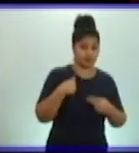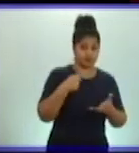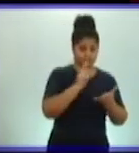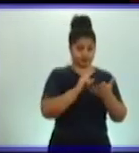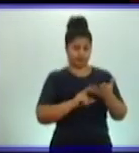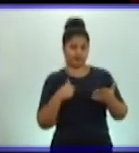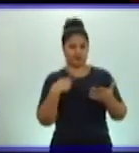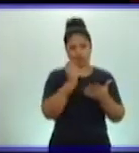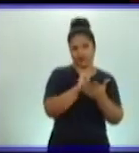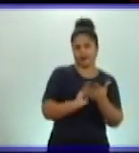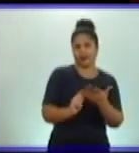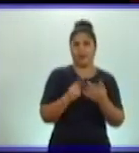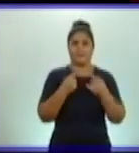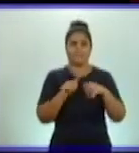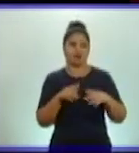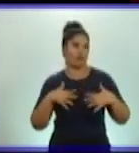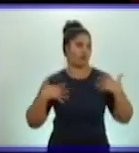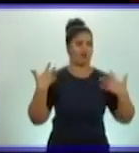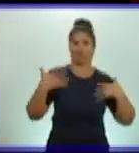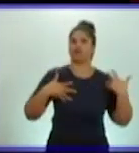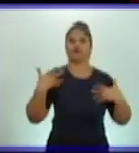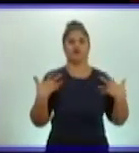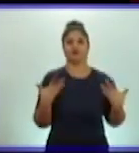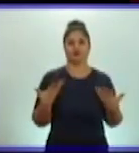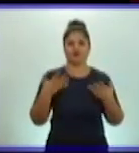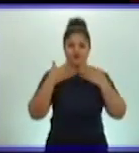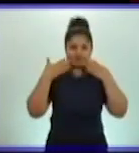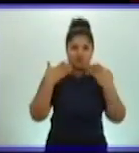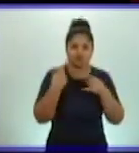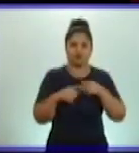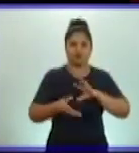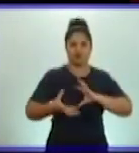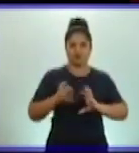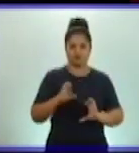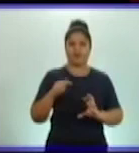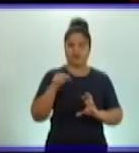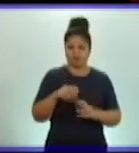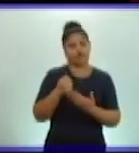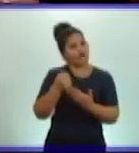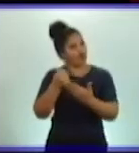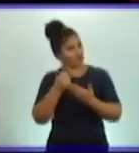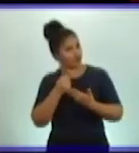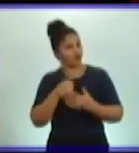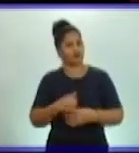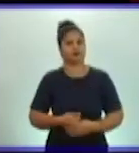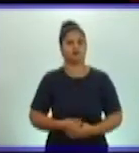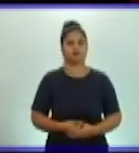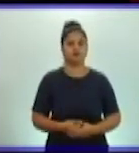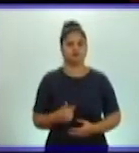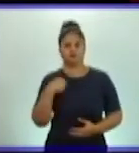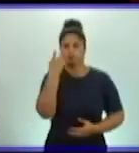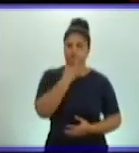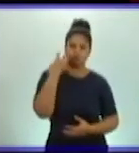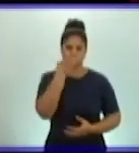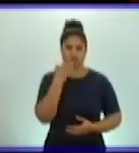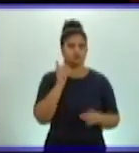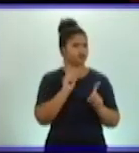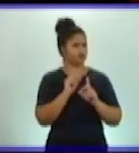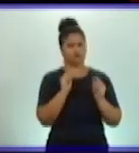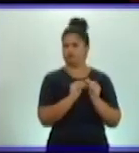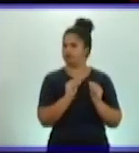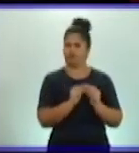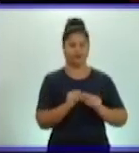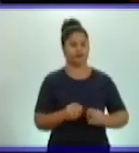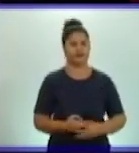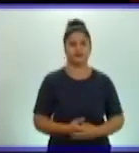crean como si fueran construcciones, se van poniendo palabra a palabra, ladrillo a ladrillo y todo tiene, por